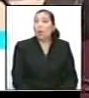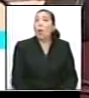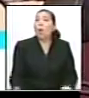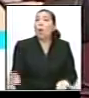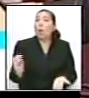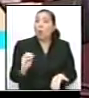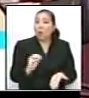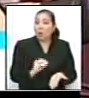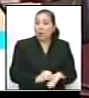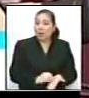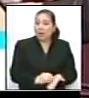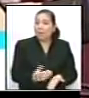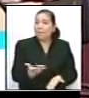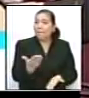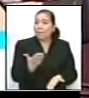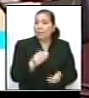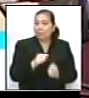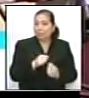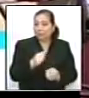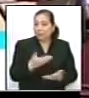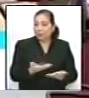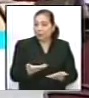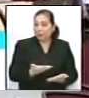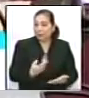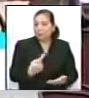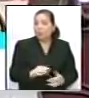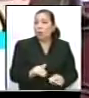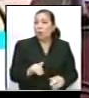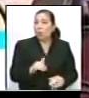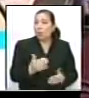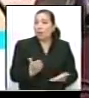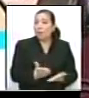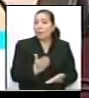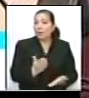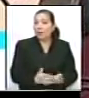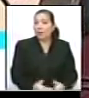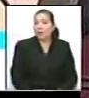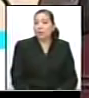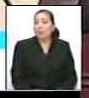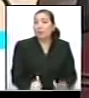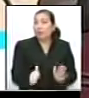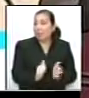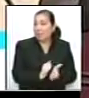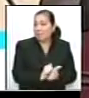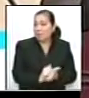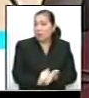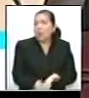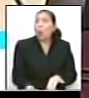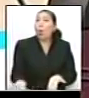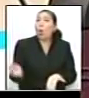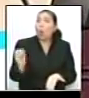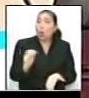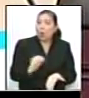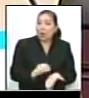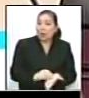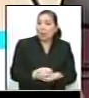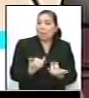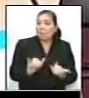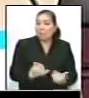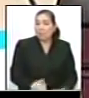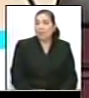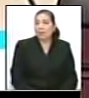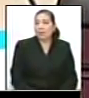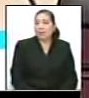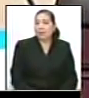nuevamente, pedir el levantamiento de inmunidad de la congresista por los mismos hechos. Dentro de 6 meses, nuevamente por los mismos hechos. Dentro